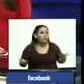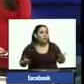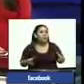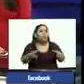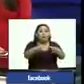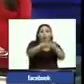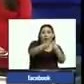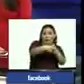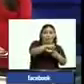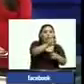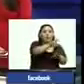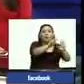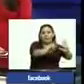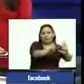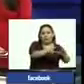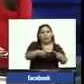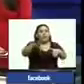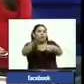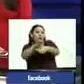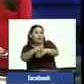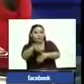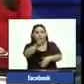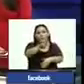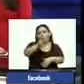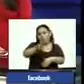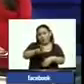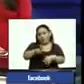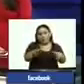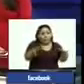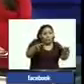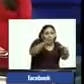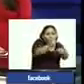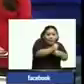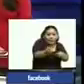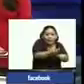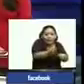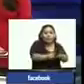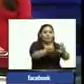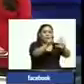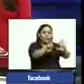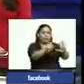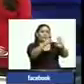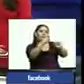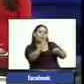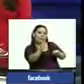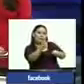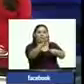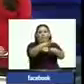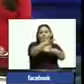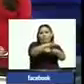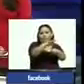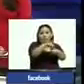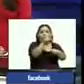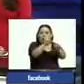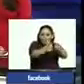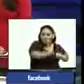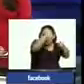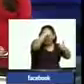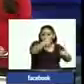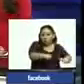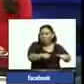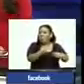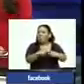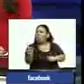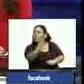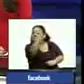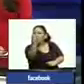ARENA tiene 37, el FMLN tiene 23, solo ellos suman 60 de los votos dentro de la Asamblea. Y la gran